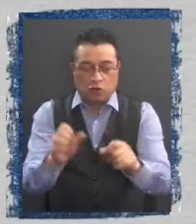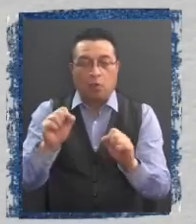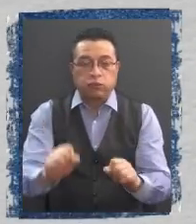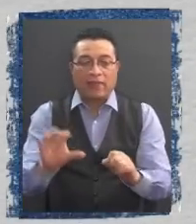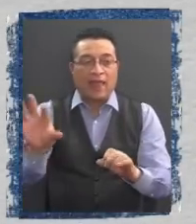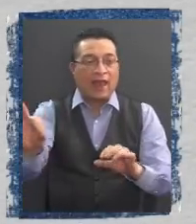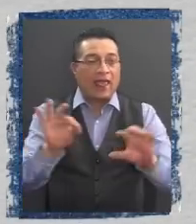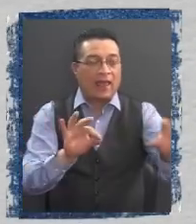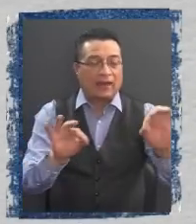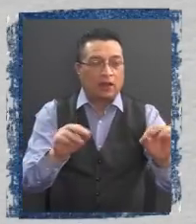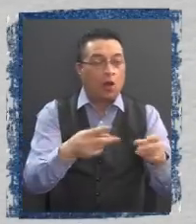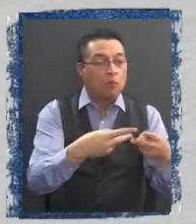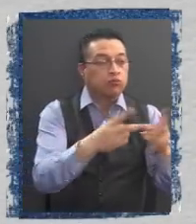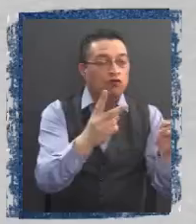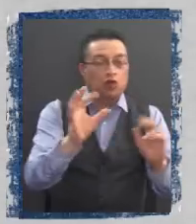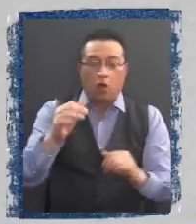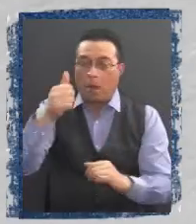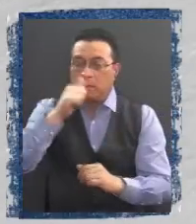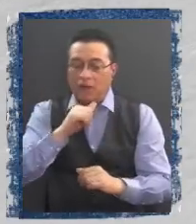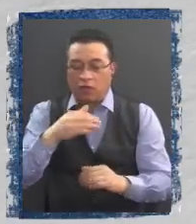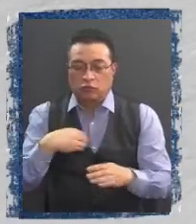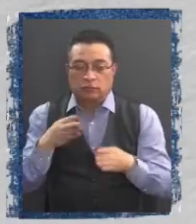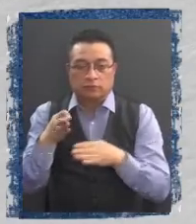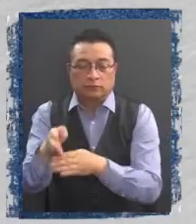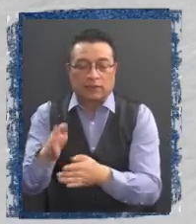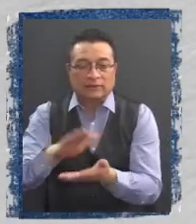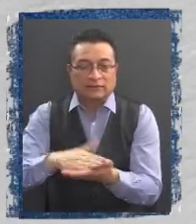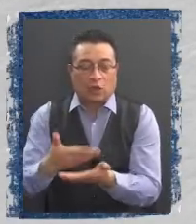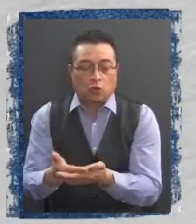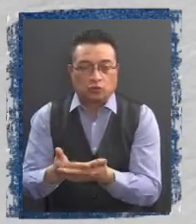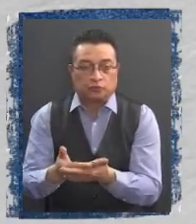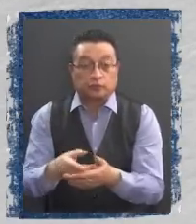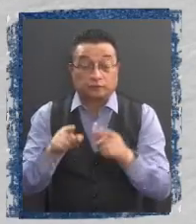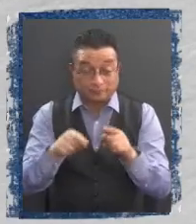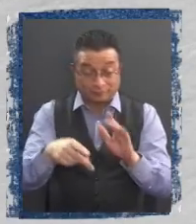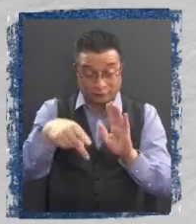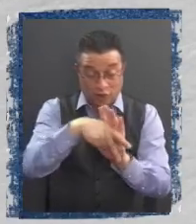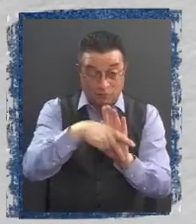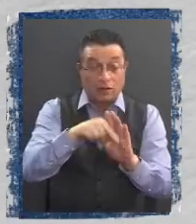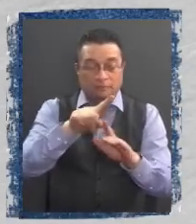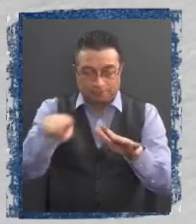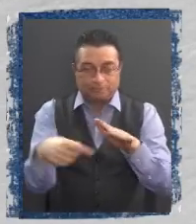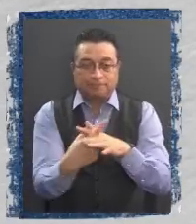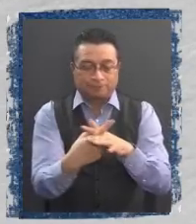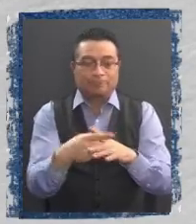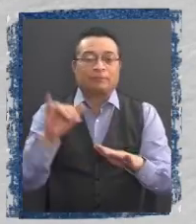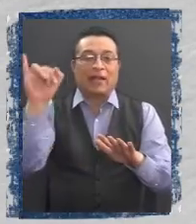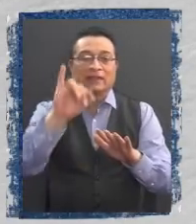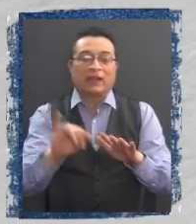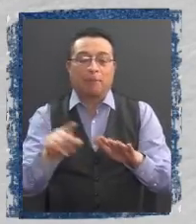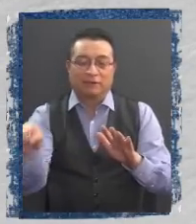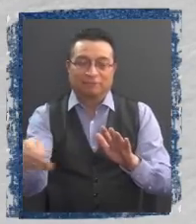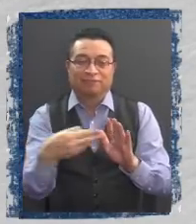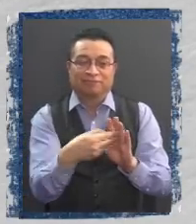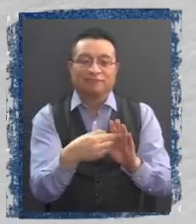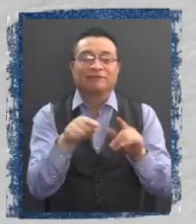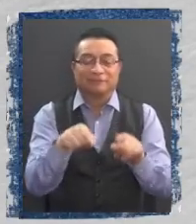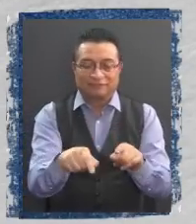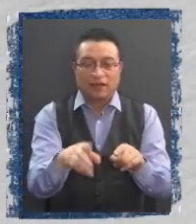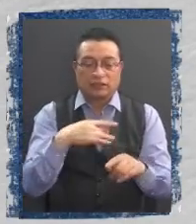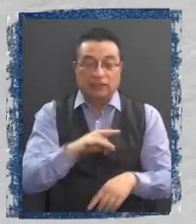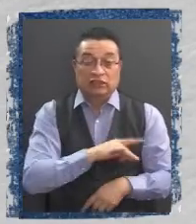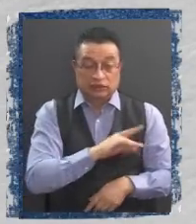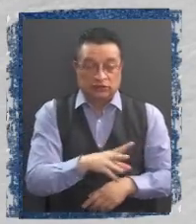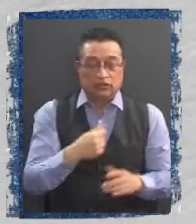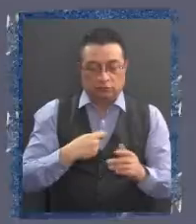sistema público o privado para su atención de salud. Al amparo de esa norma surgieron las ISAPRES, donde una parte de los chilenos dirige su